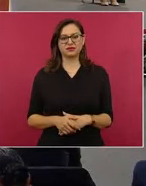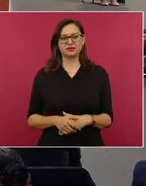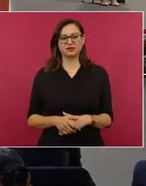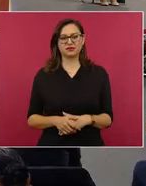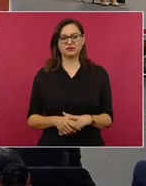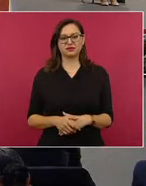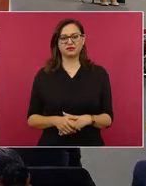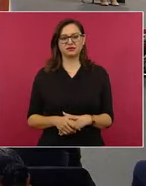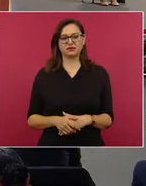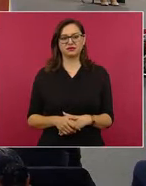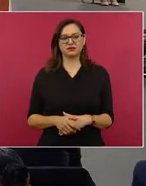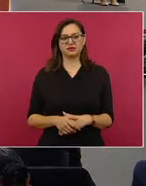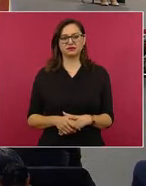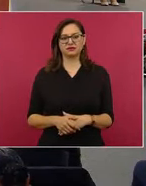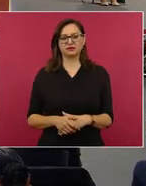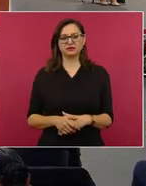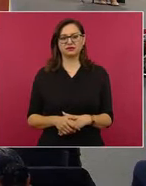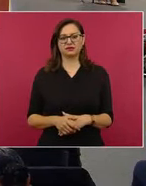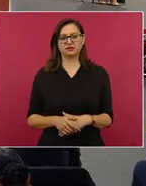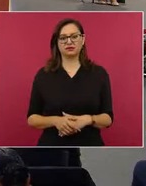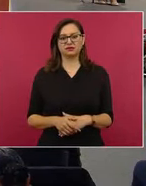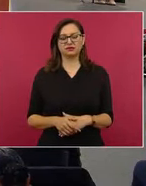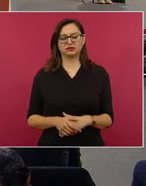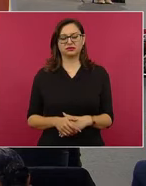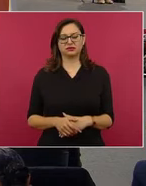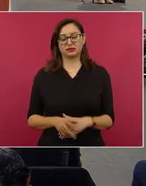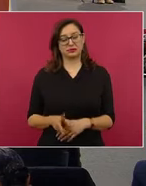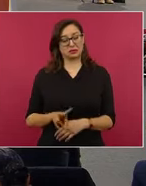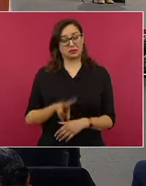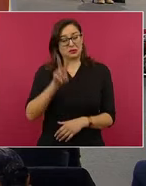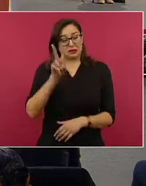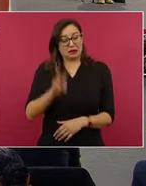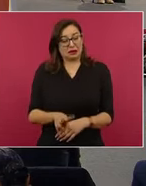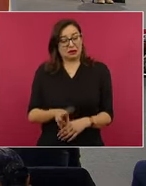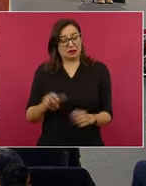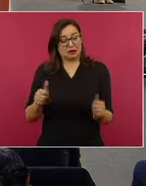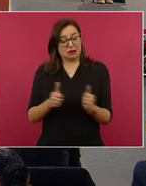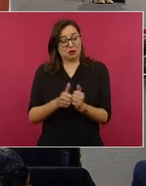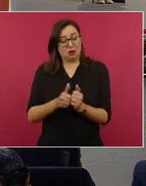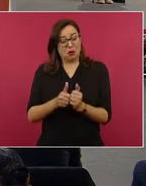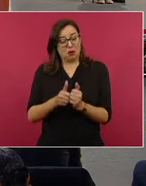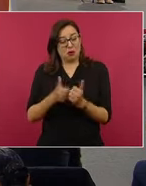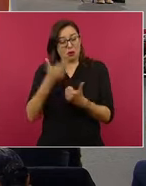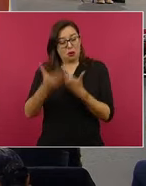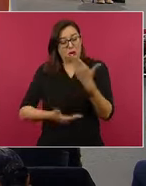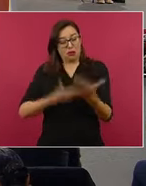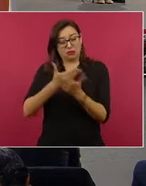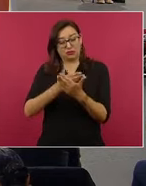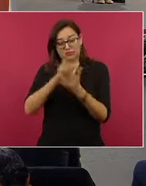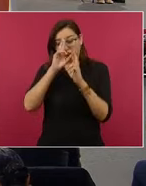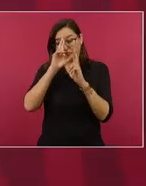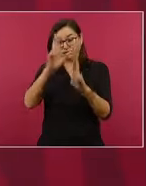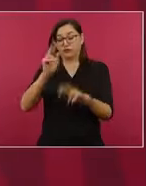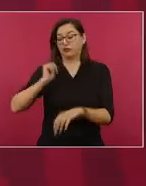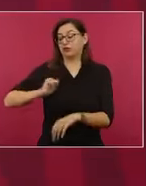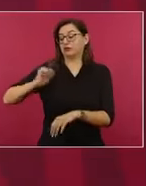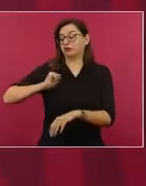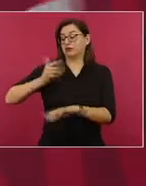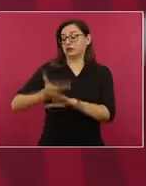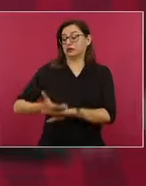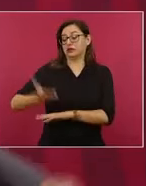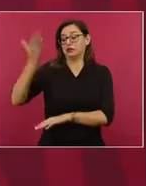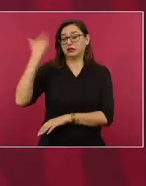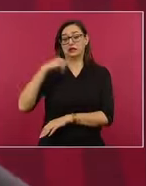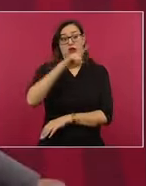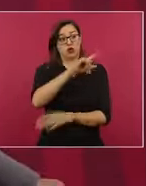Todavía pastaban los búfalos en lo que hoy es Nueva York, y ya